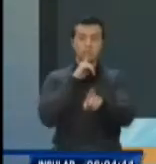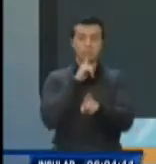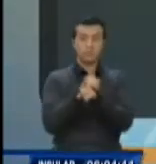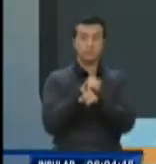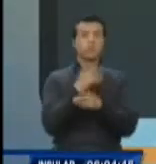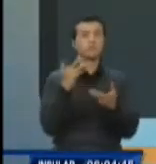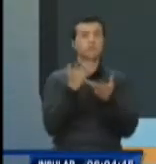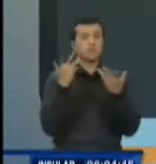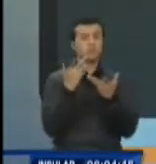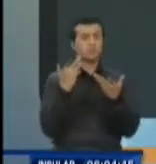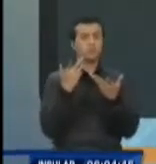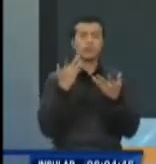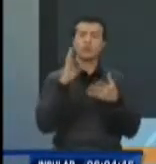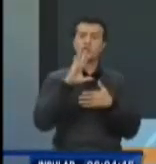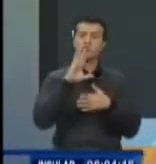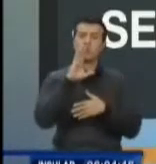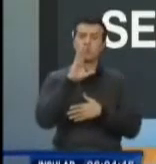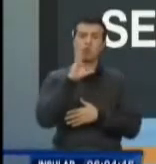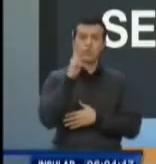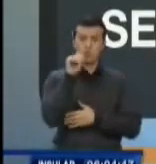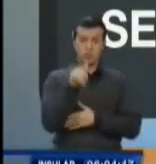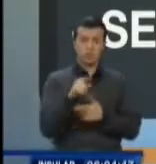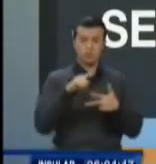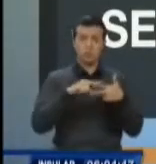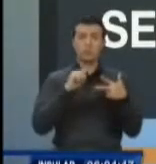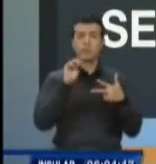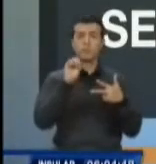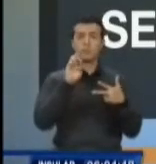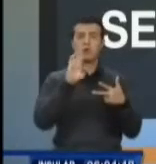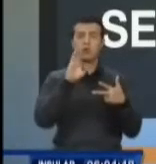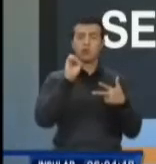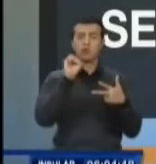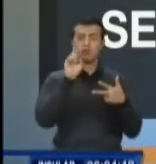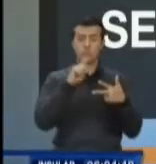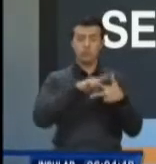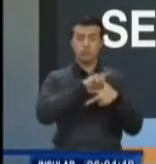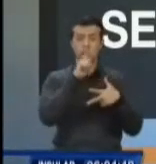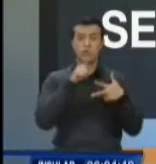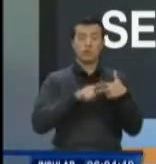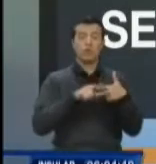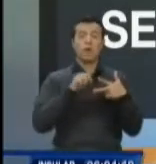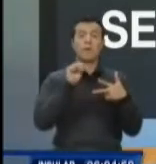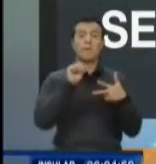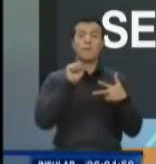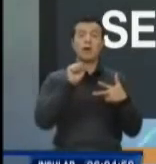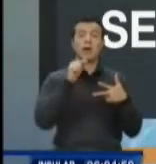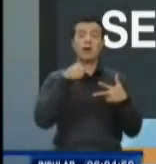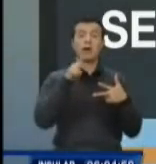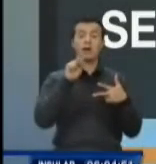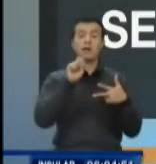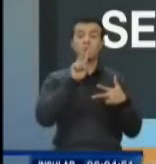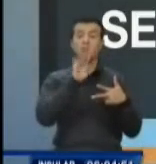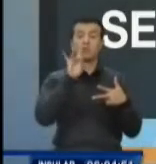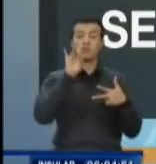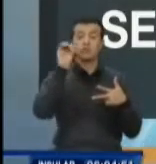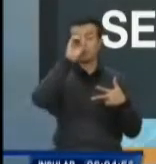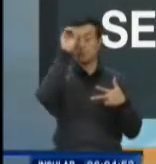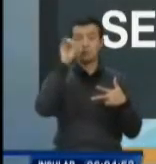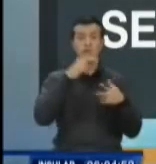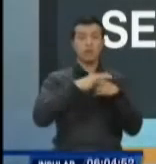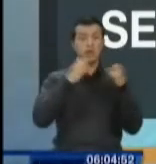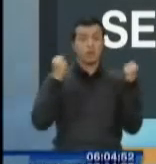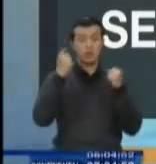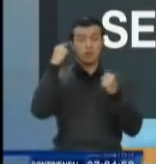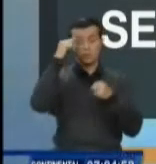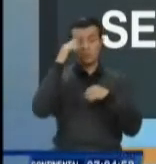es defensor del Mercosur y de la UNASUR. Le sigue el opositor y conservador Mauricio Macri con el 28%. Macri fue ex jefe de